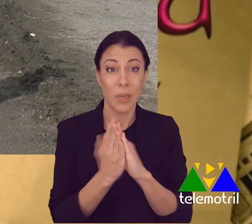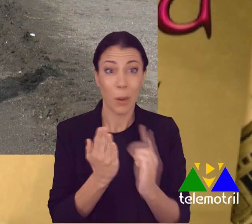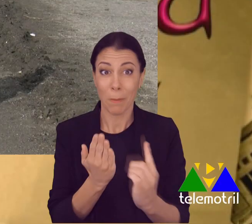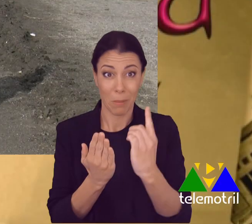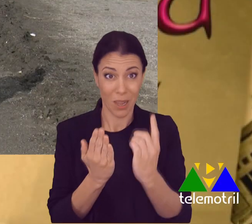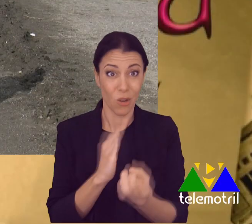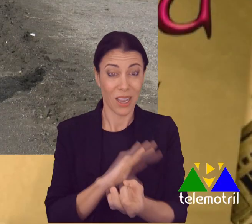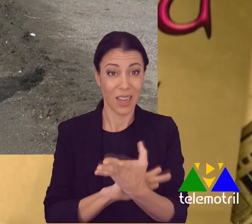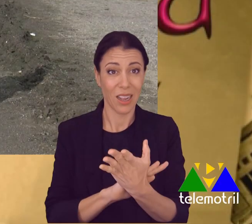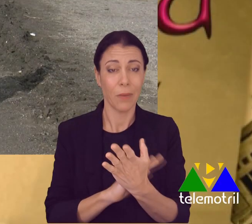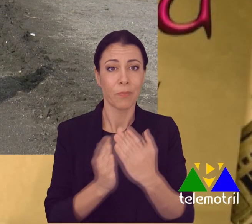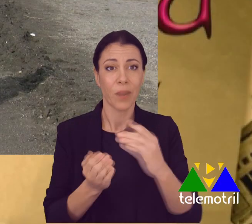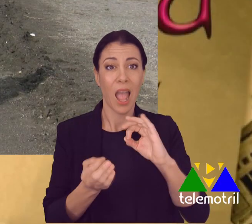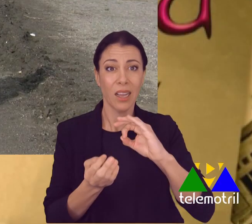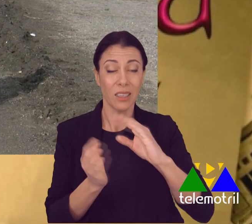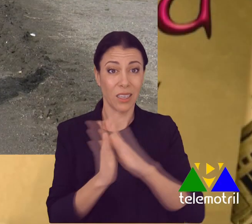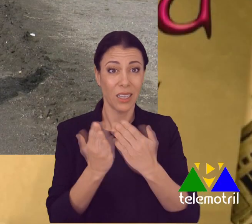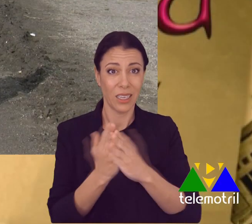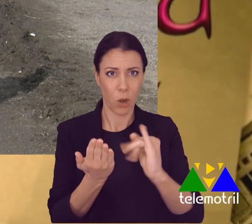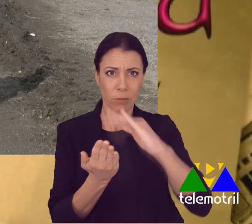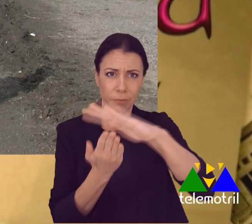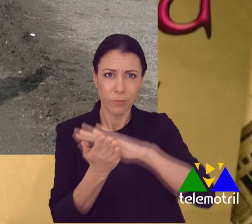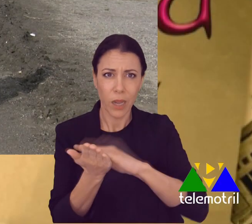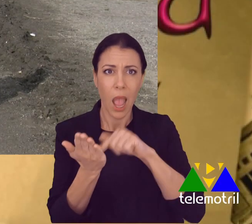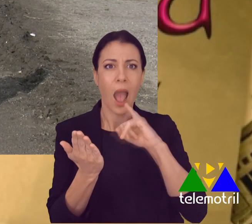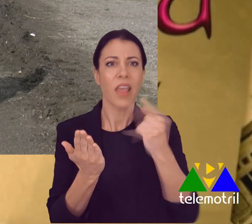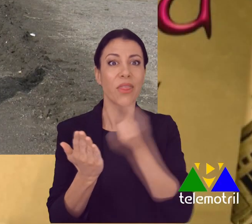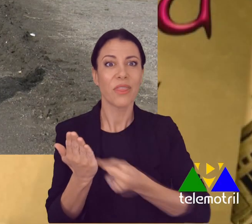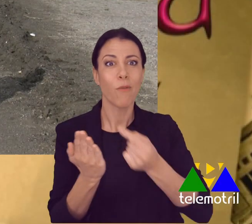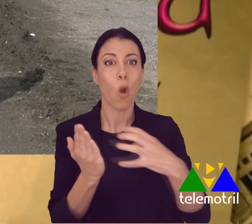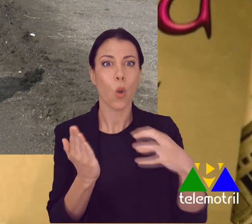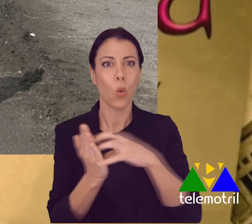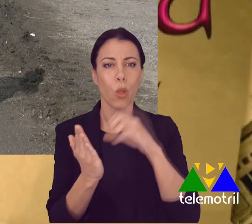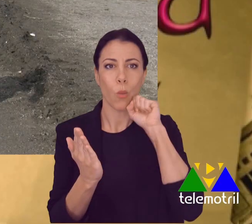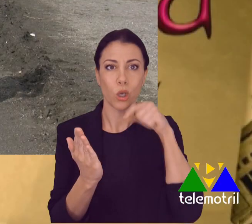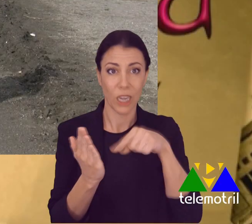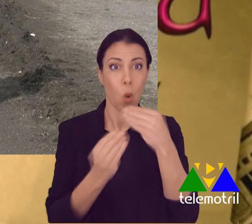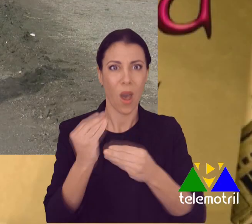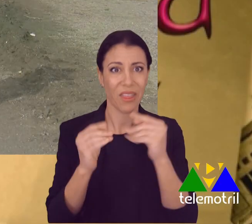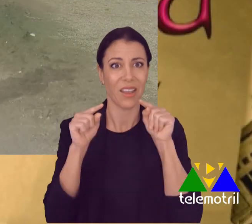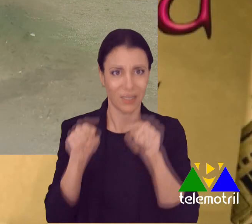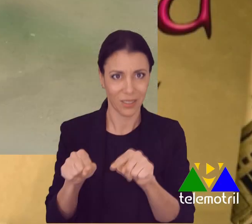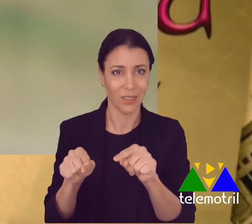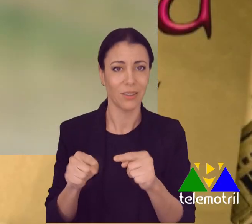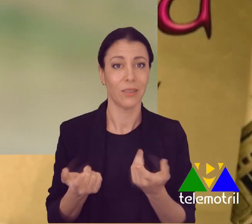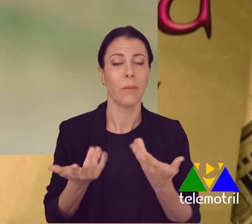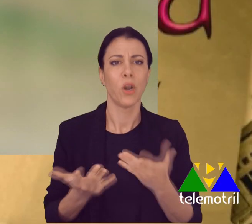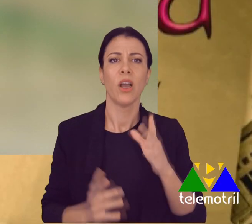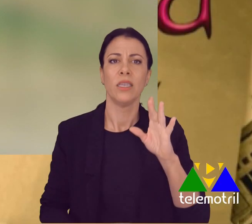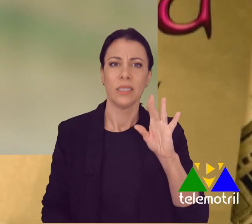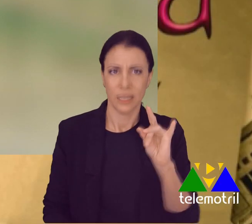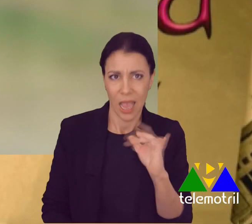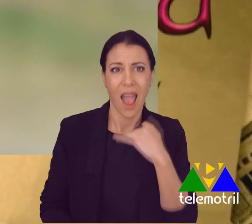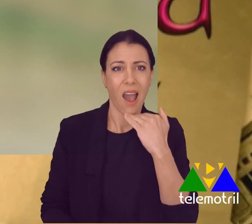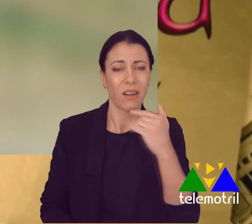él crea el dibujo, ahí hay un dibujo del escudo de Motril y lo hace así. Es verdad que hay diferencias,